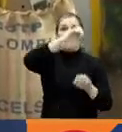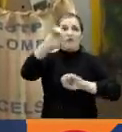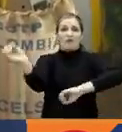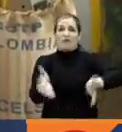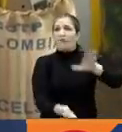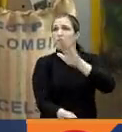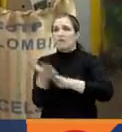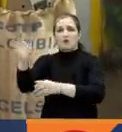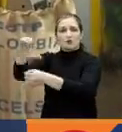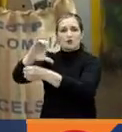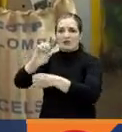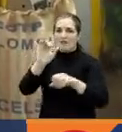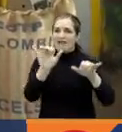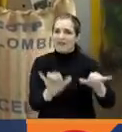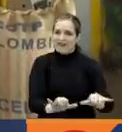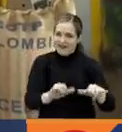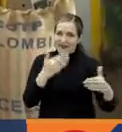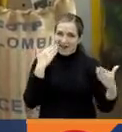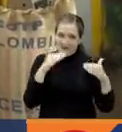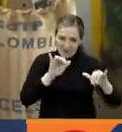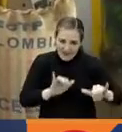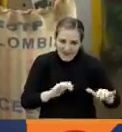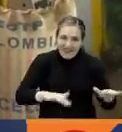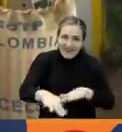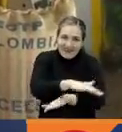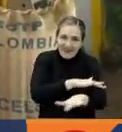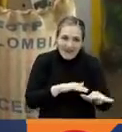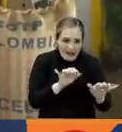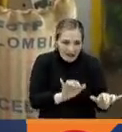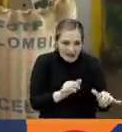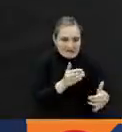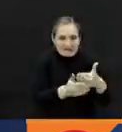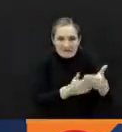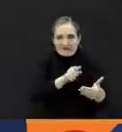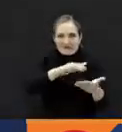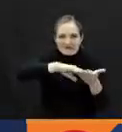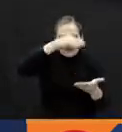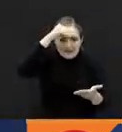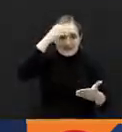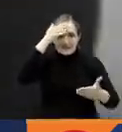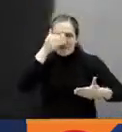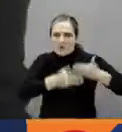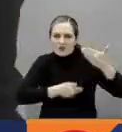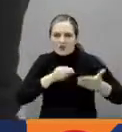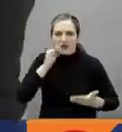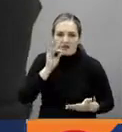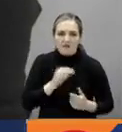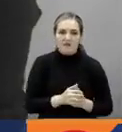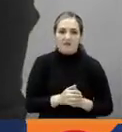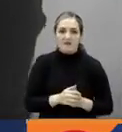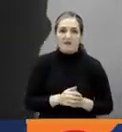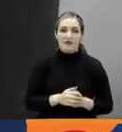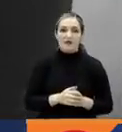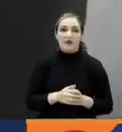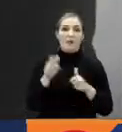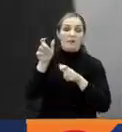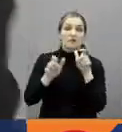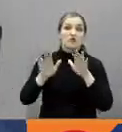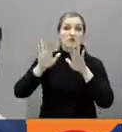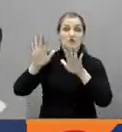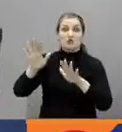solo porque no hay una oportunidad que se encuentre en el corto tiempo. Para los caficultores, el